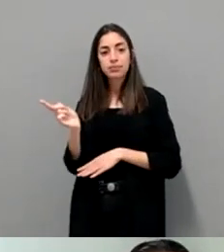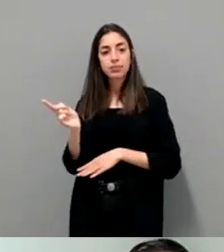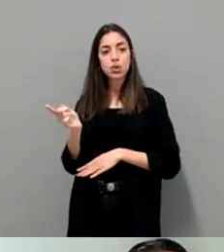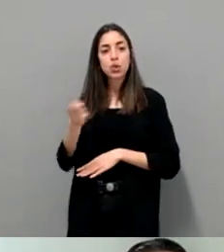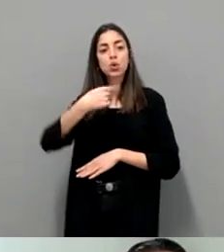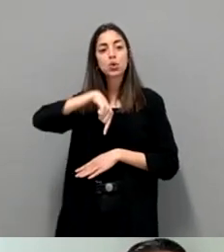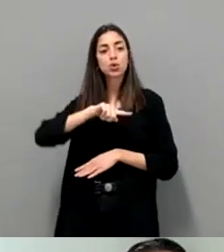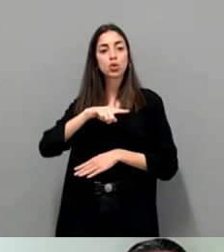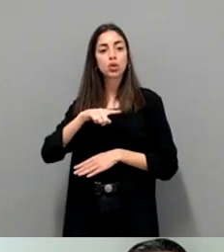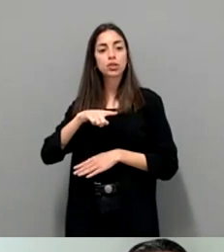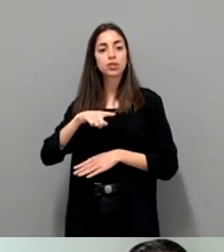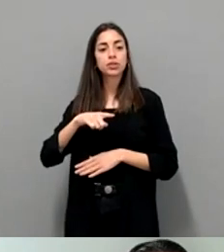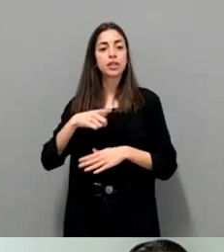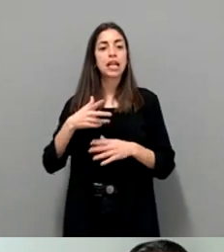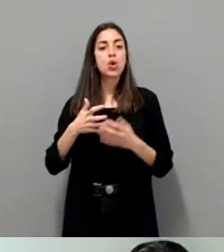cuidadoras emocionales.